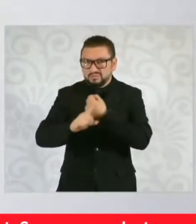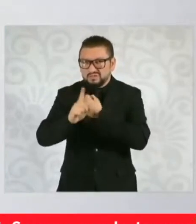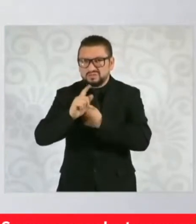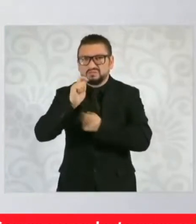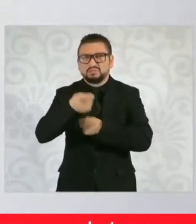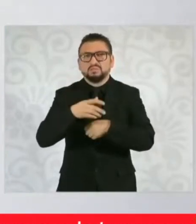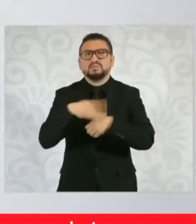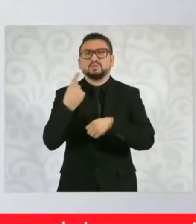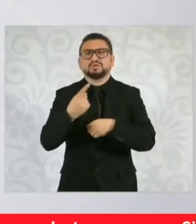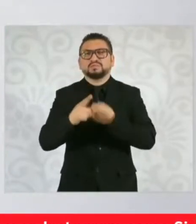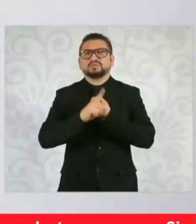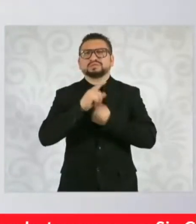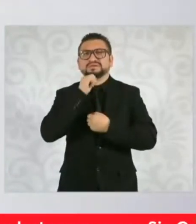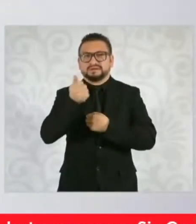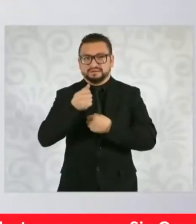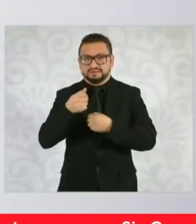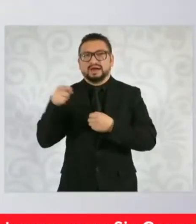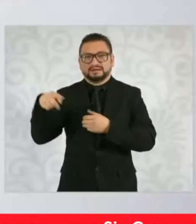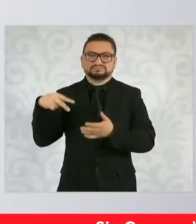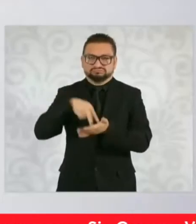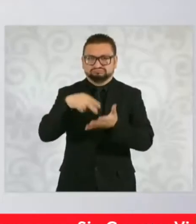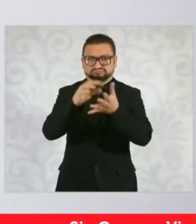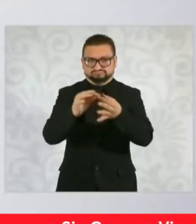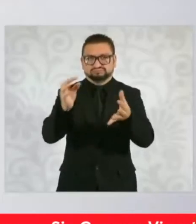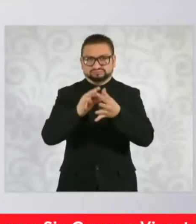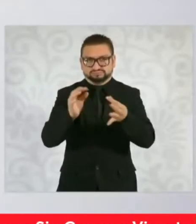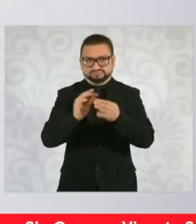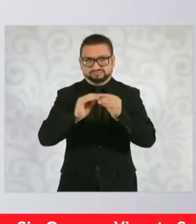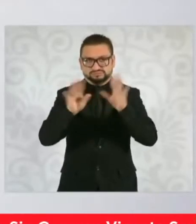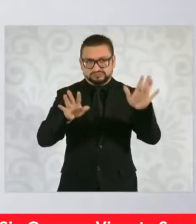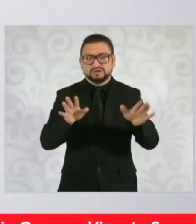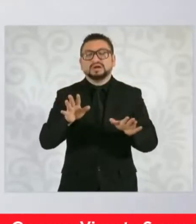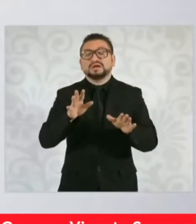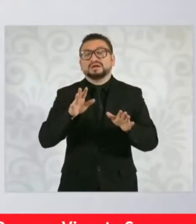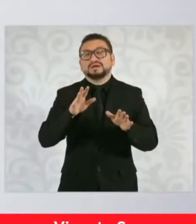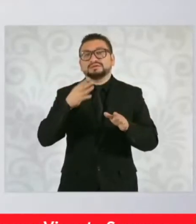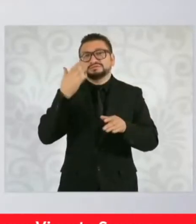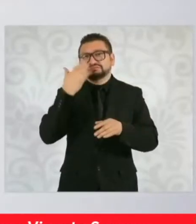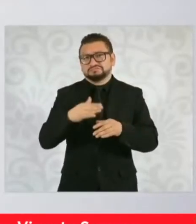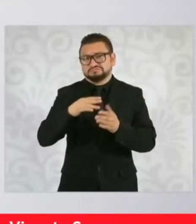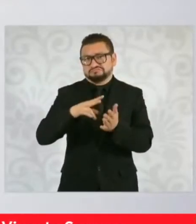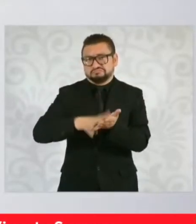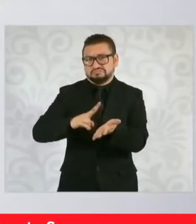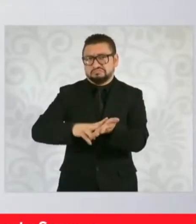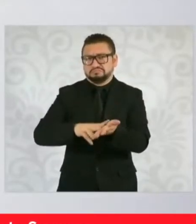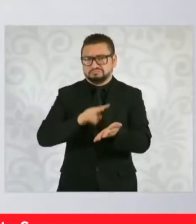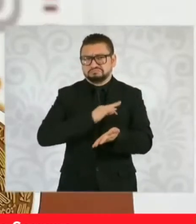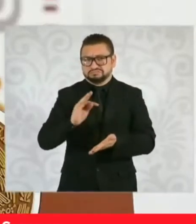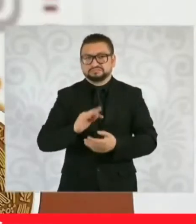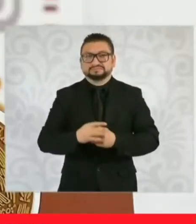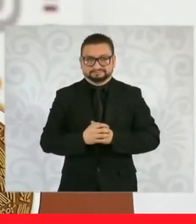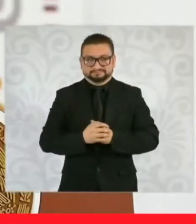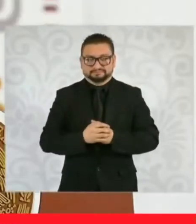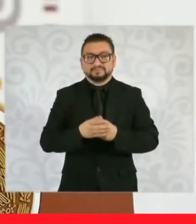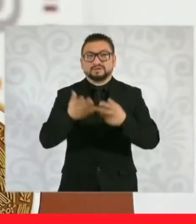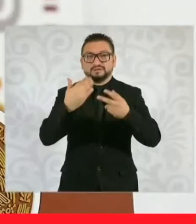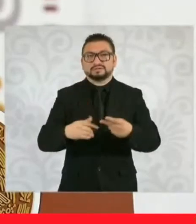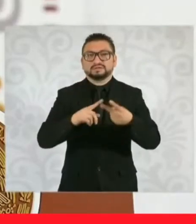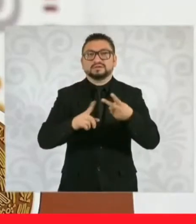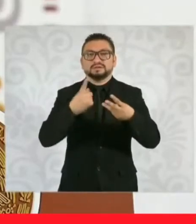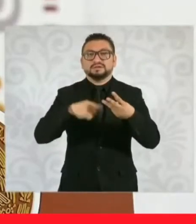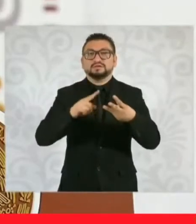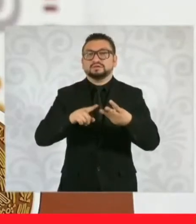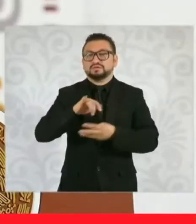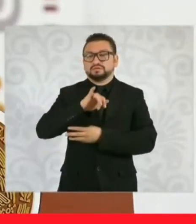qué no tiene ningún problema y por qué es totalmente válida. Y después, Jesús